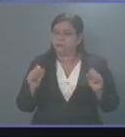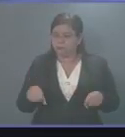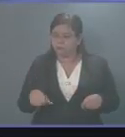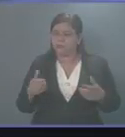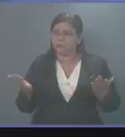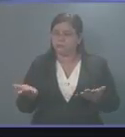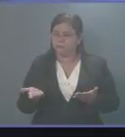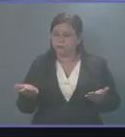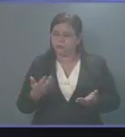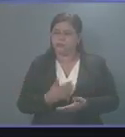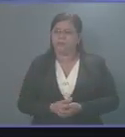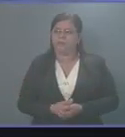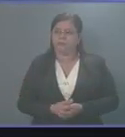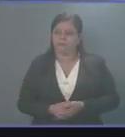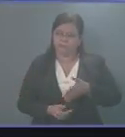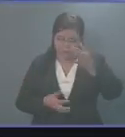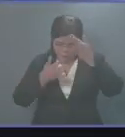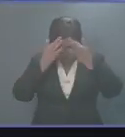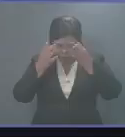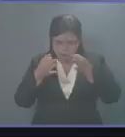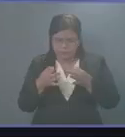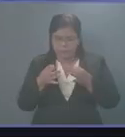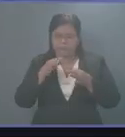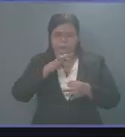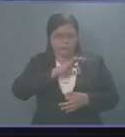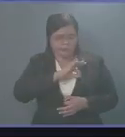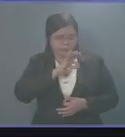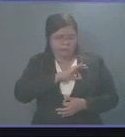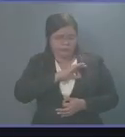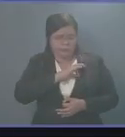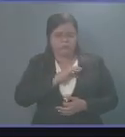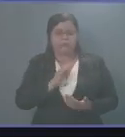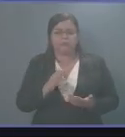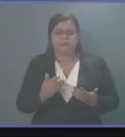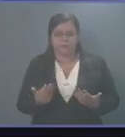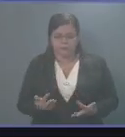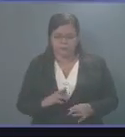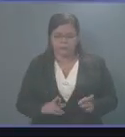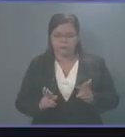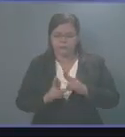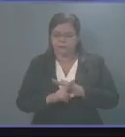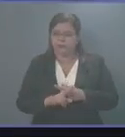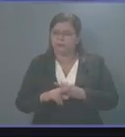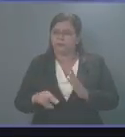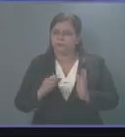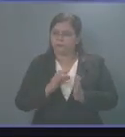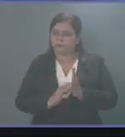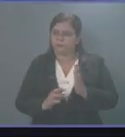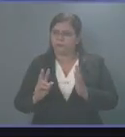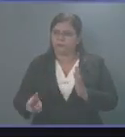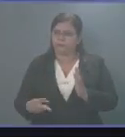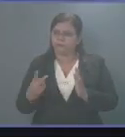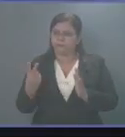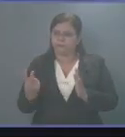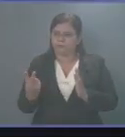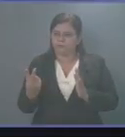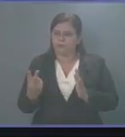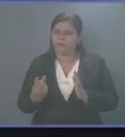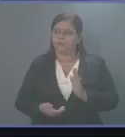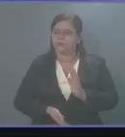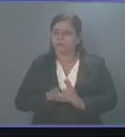procedente emitir dictamen favorable en el sentido de reformar el inciso segundo y